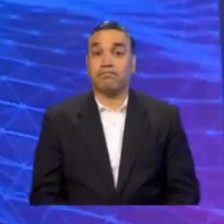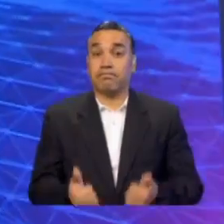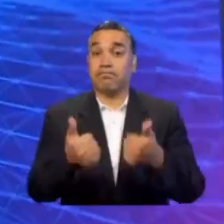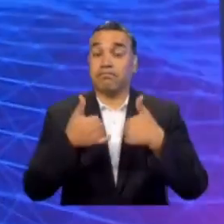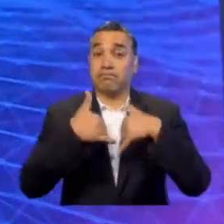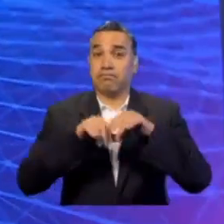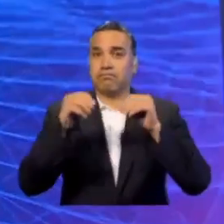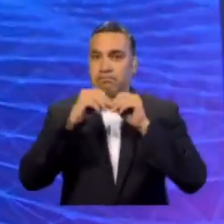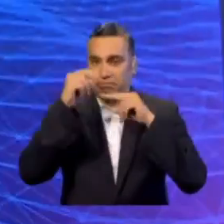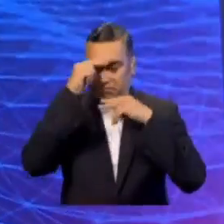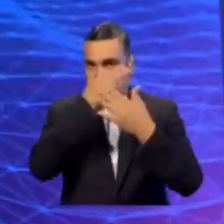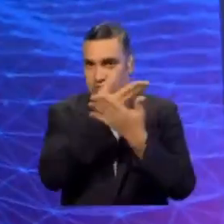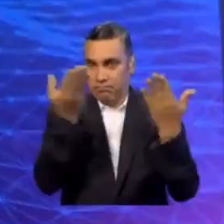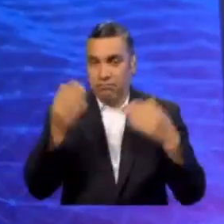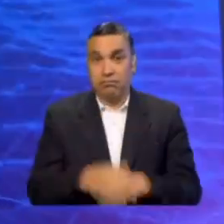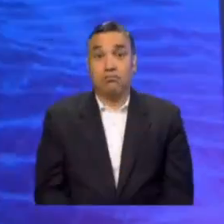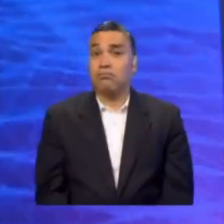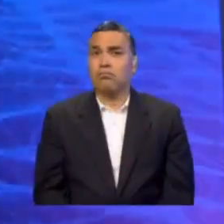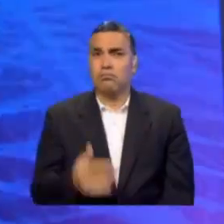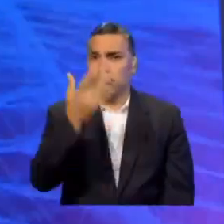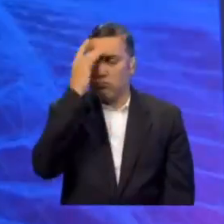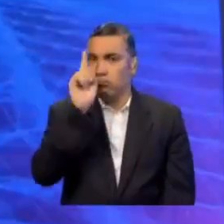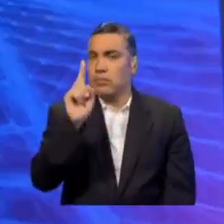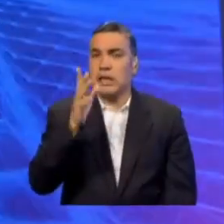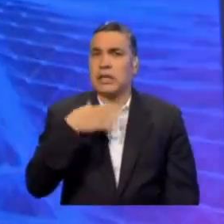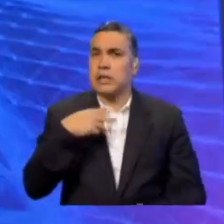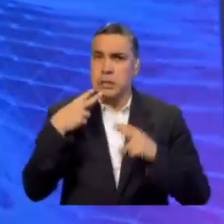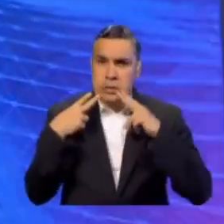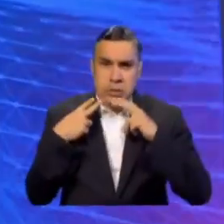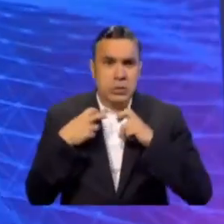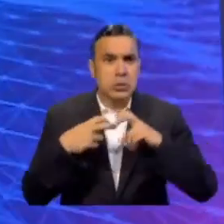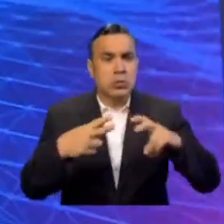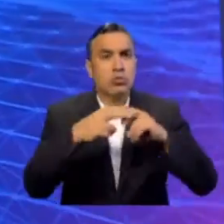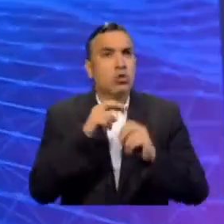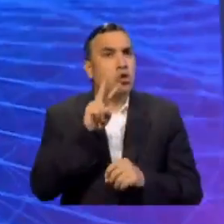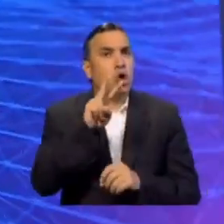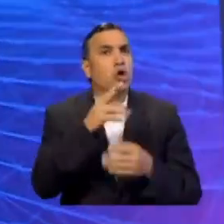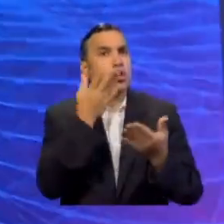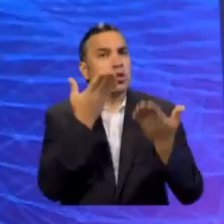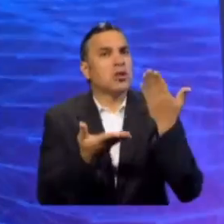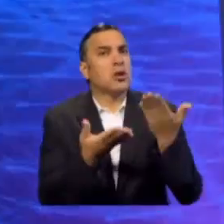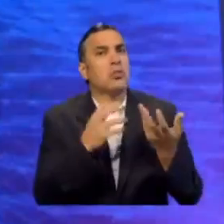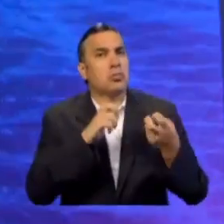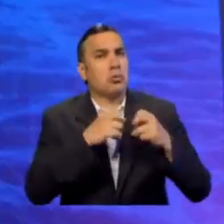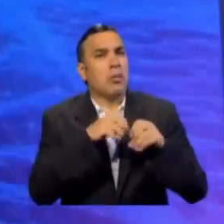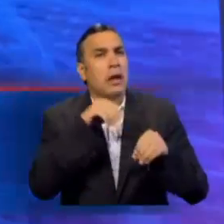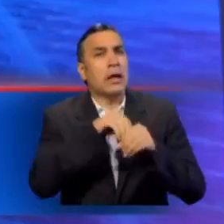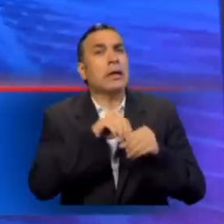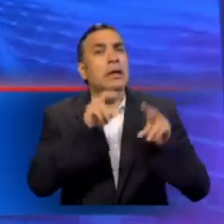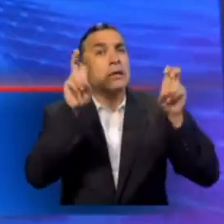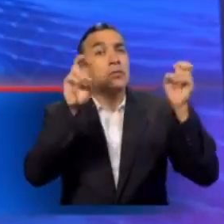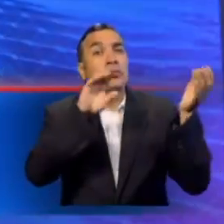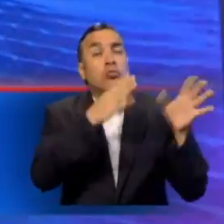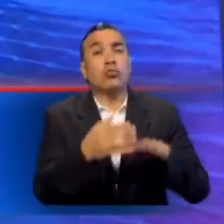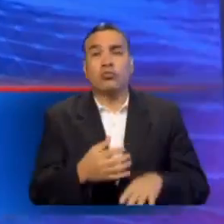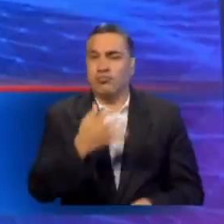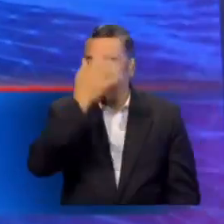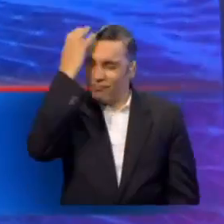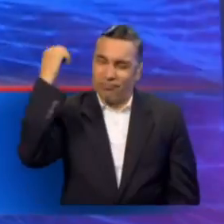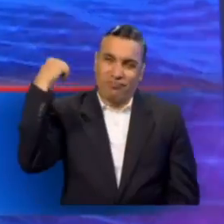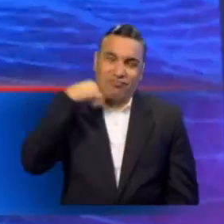Bien, continuamos con más noticias porque se están investigando dos hipótesis adicionales en el asesinato de Efraín